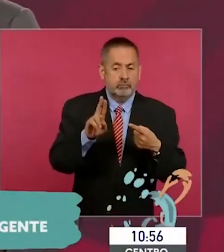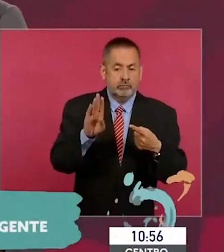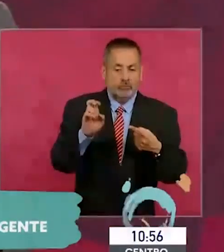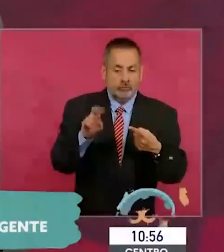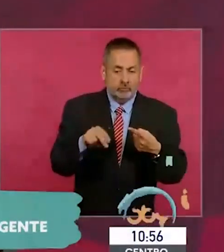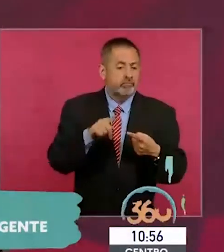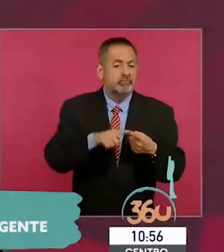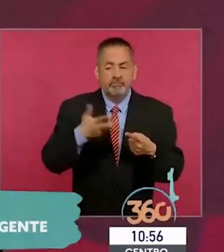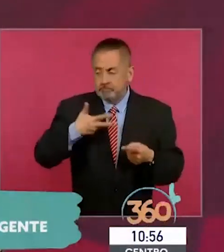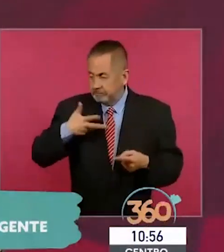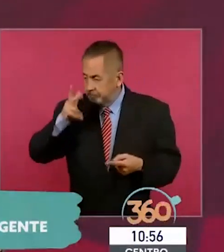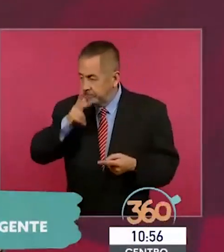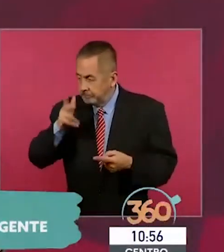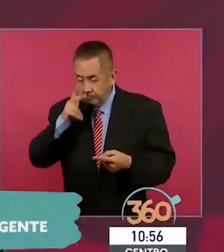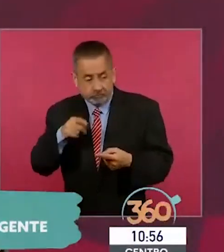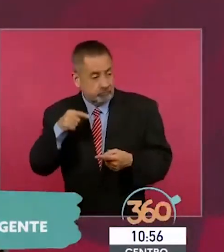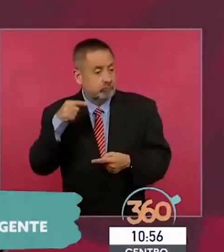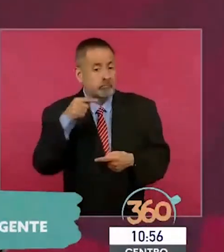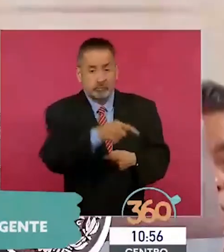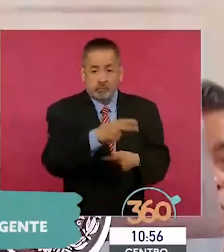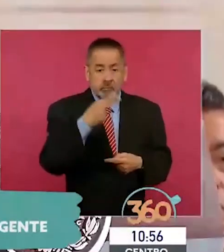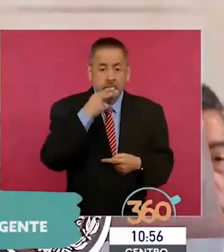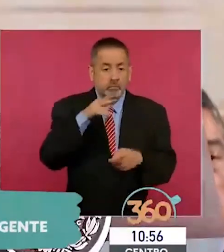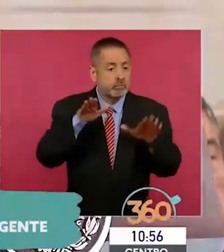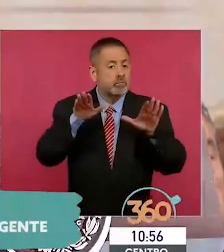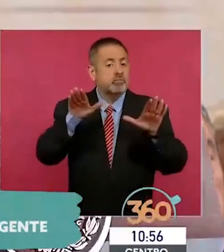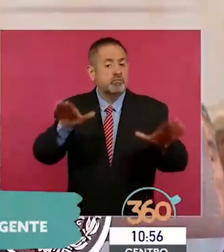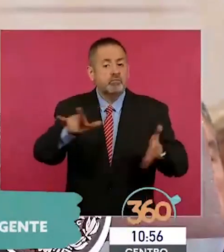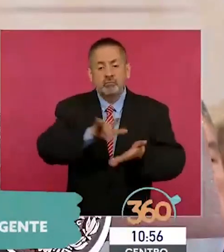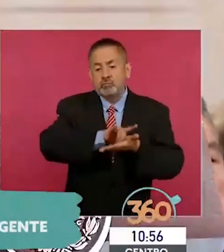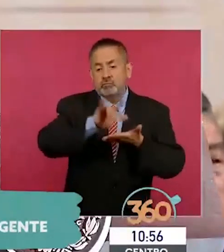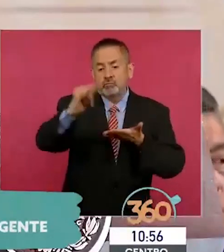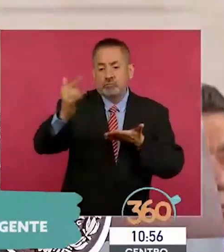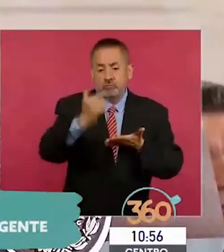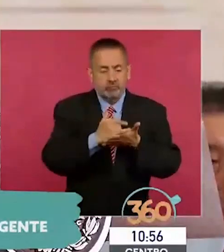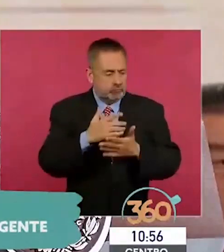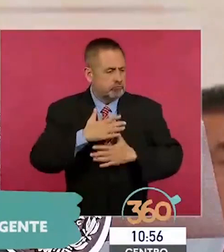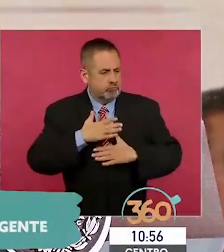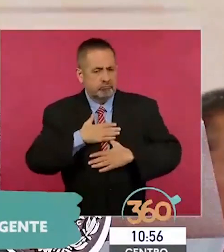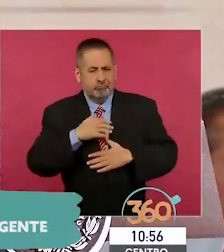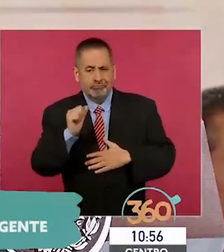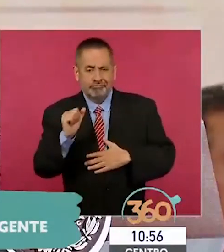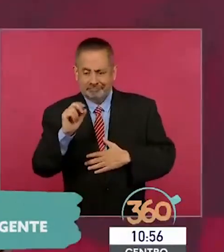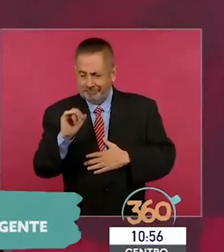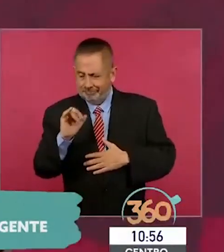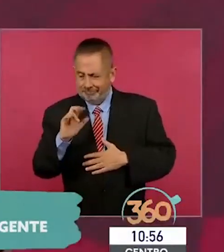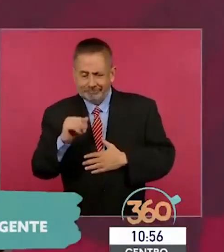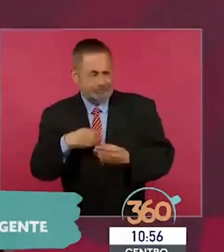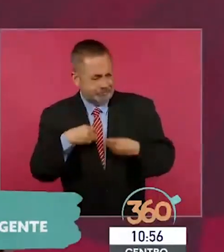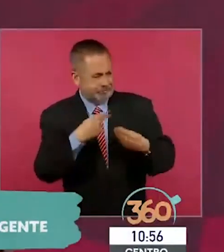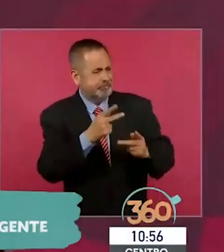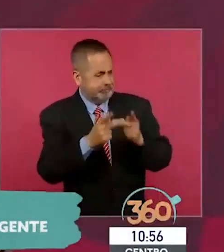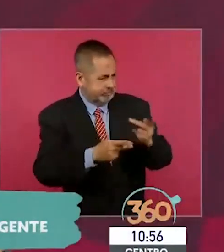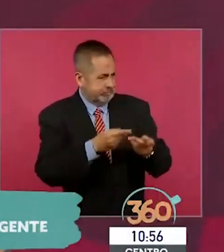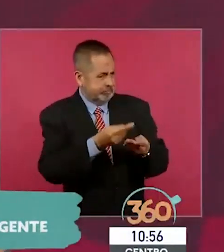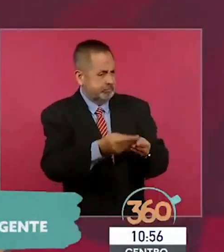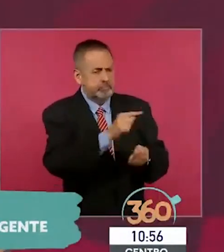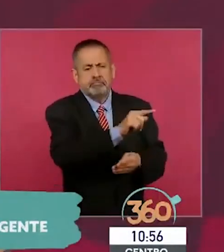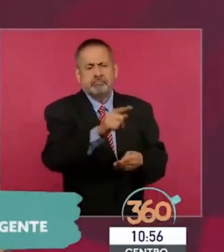pruebas de que usaba el avión y otros políticos